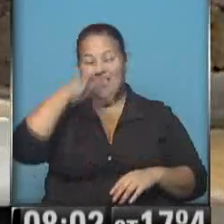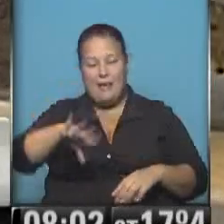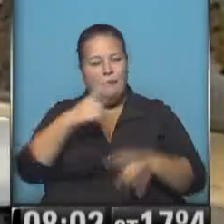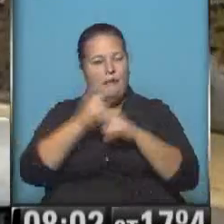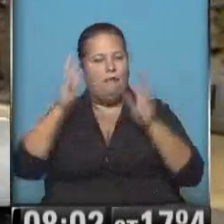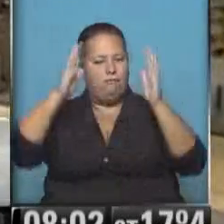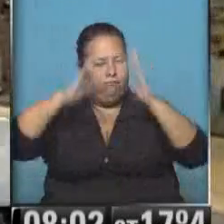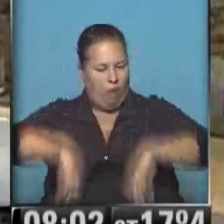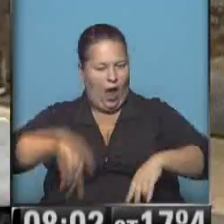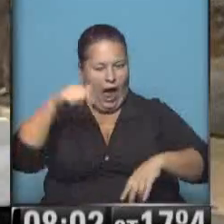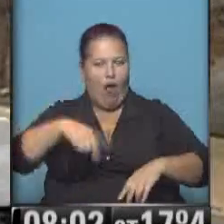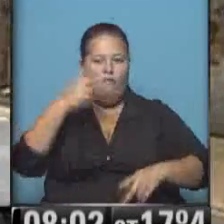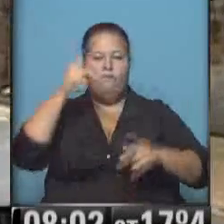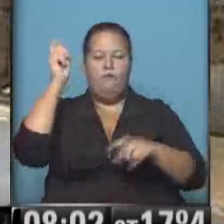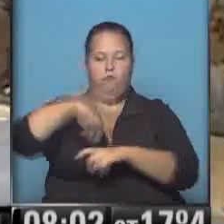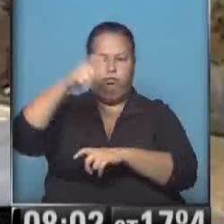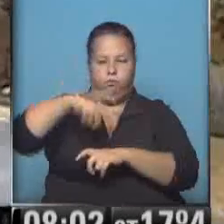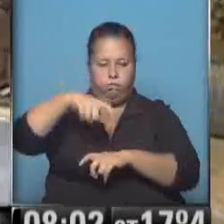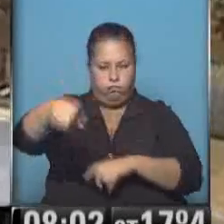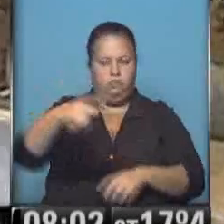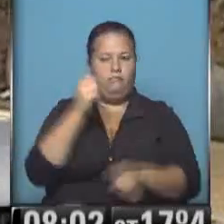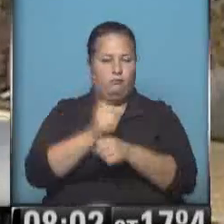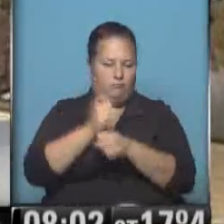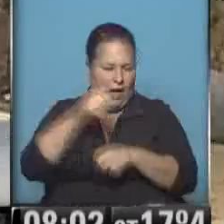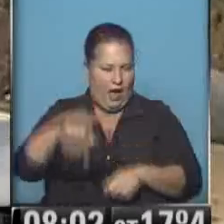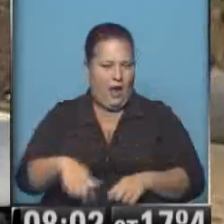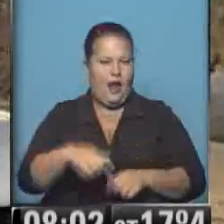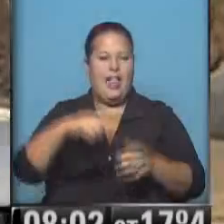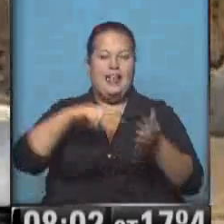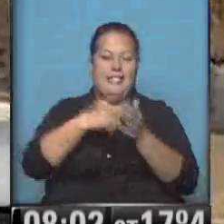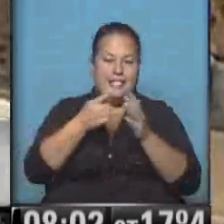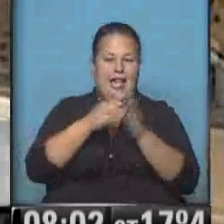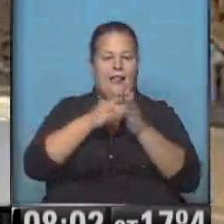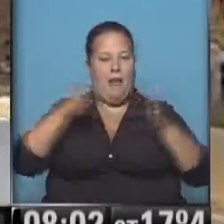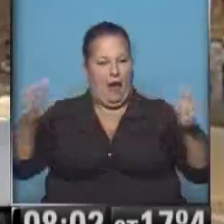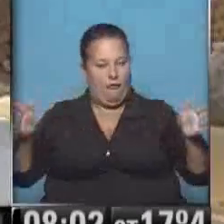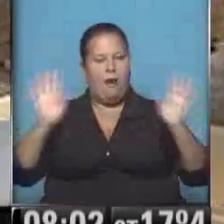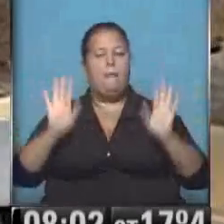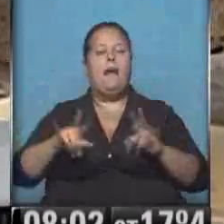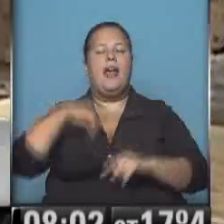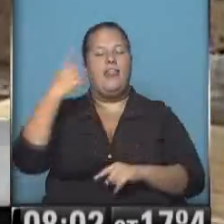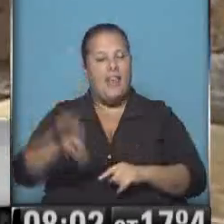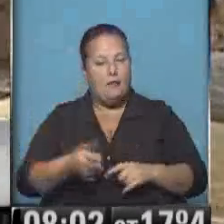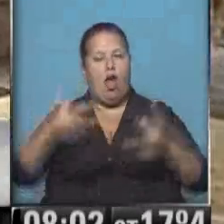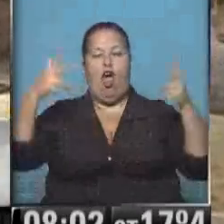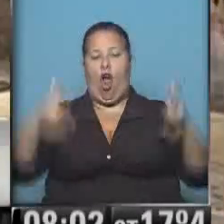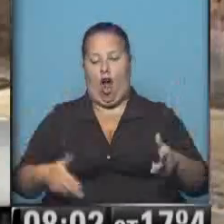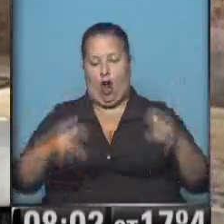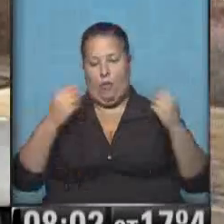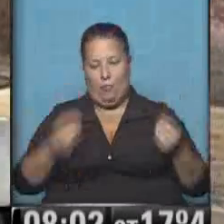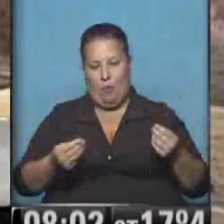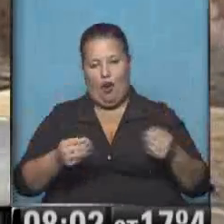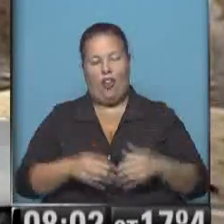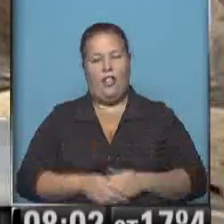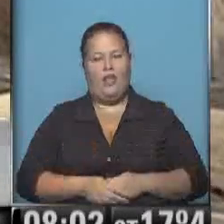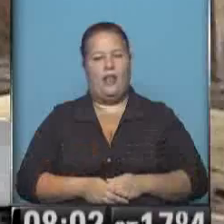se está destruyendo ahora con dos martillos neumáticos que están trabajando desde el centro hacia la periferia. Pero luego habrá el corte, porque lo que